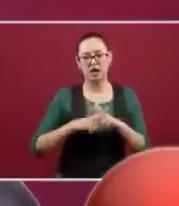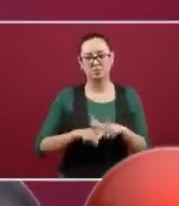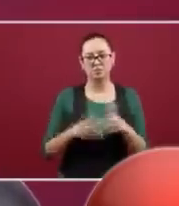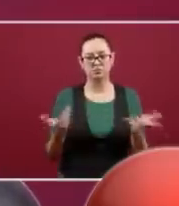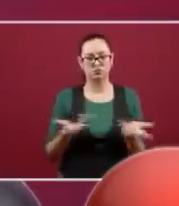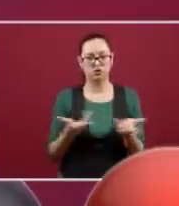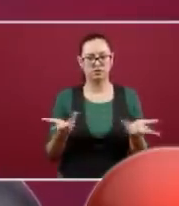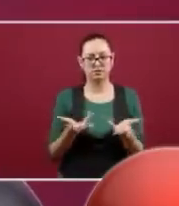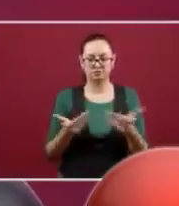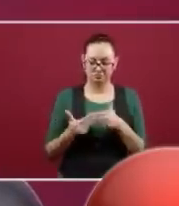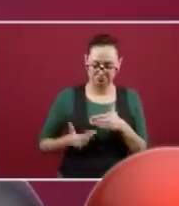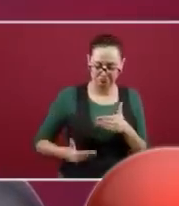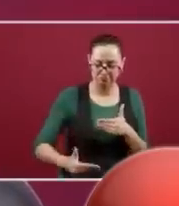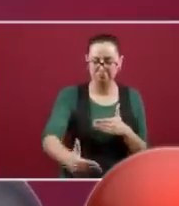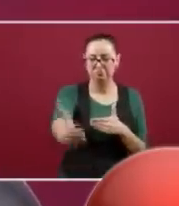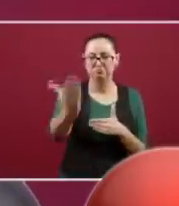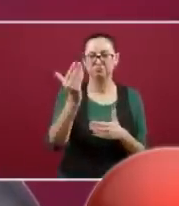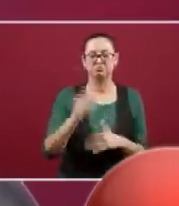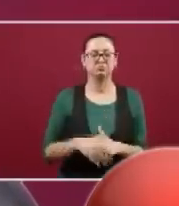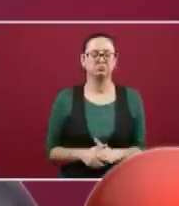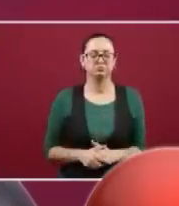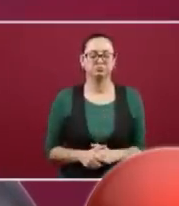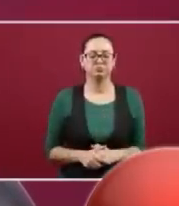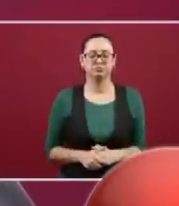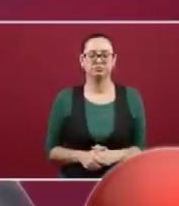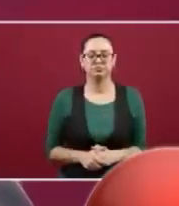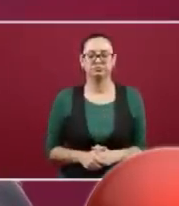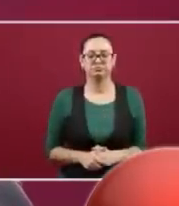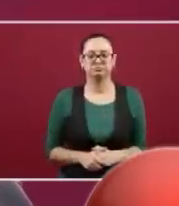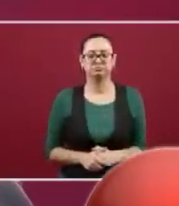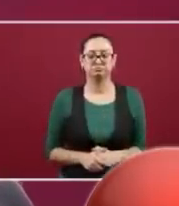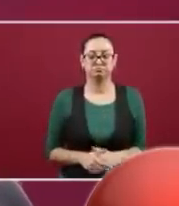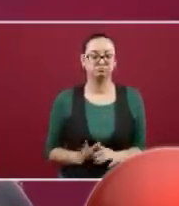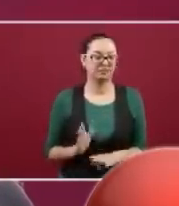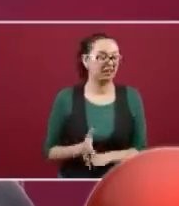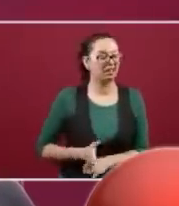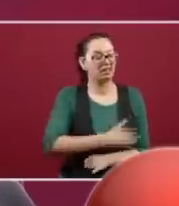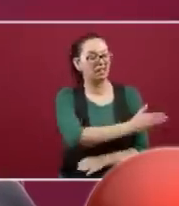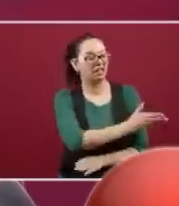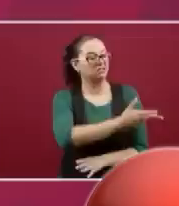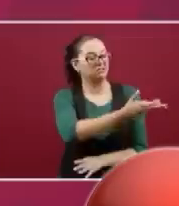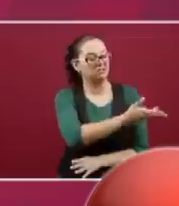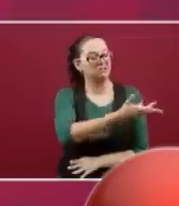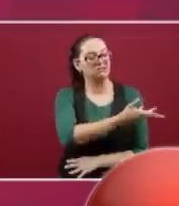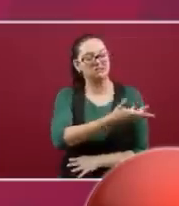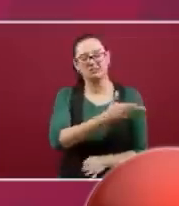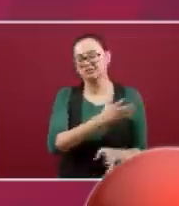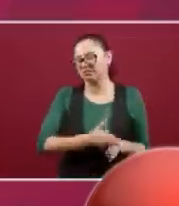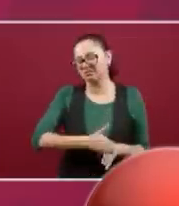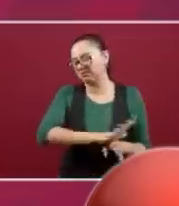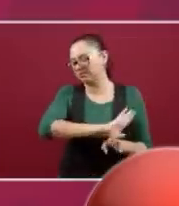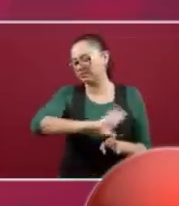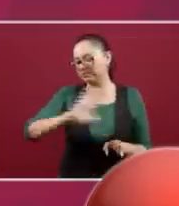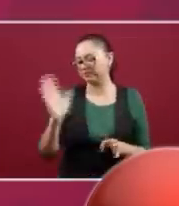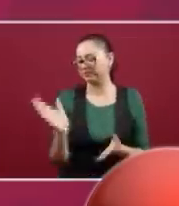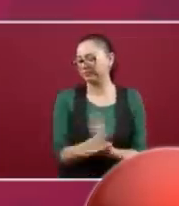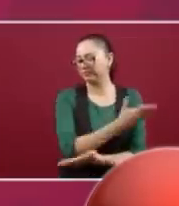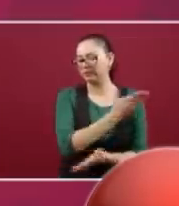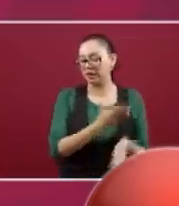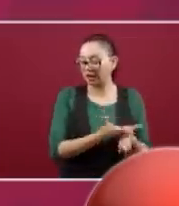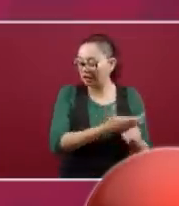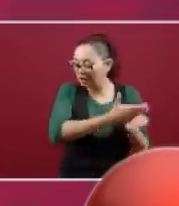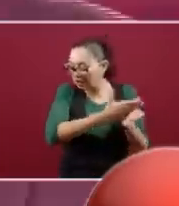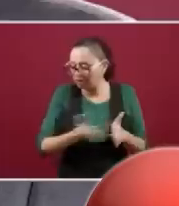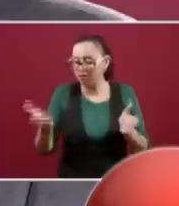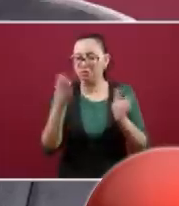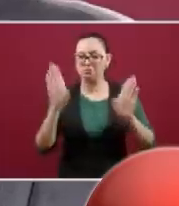iniciamos, que demos un buen ejemplo nosotros y que no tengamos que